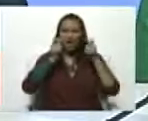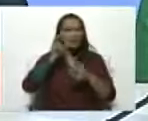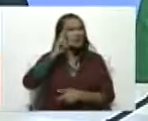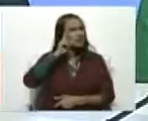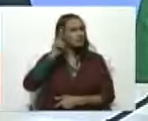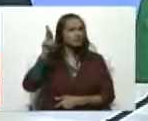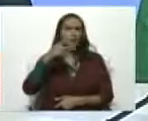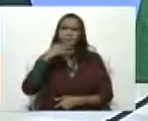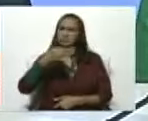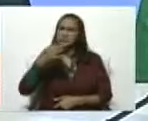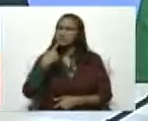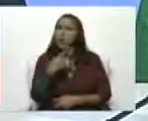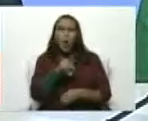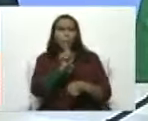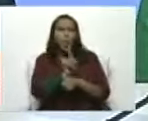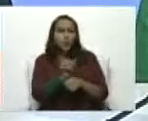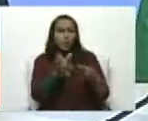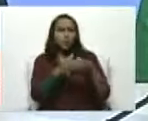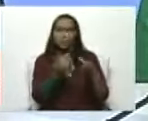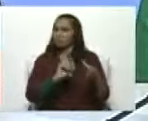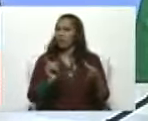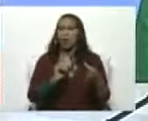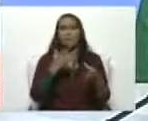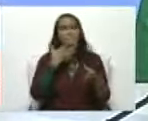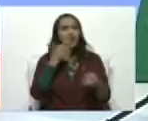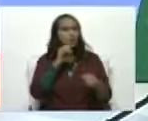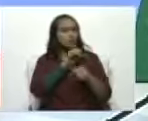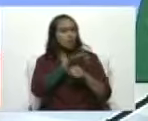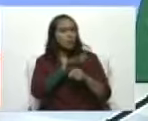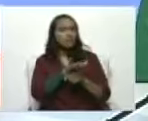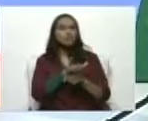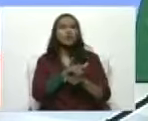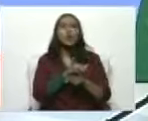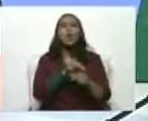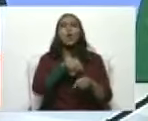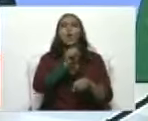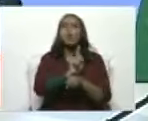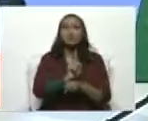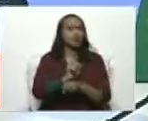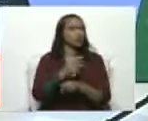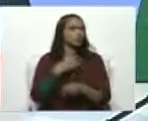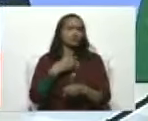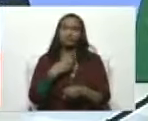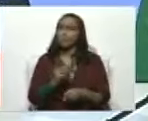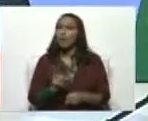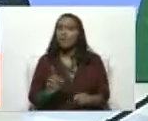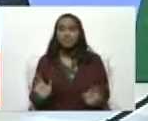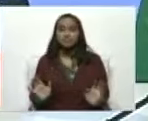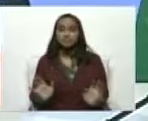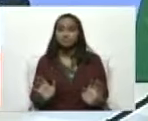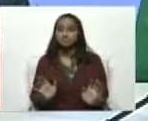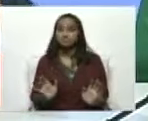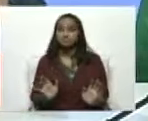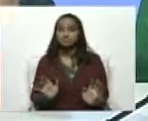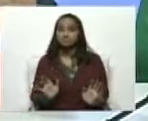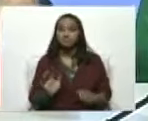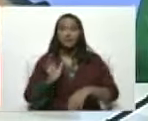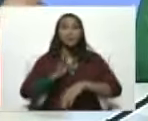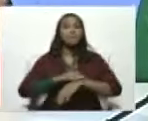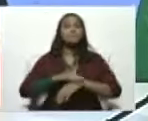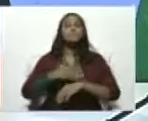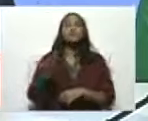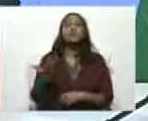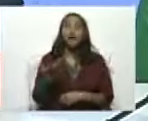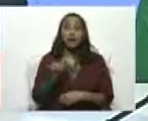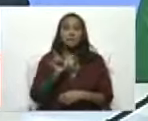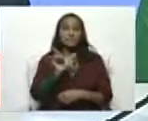único. La recomendación es que fuera único de algunos sectores. Y él dijo, no puede ser único. Porque el que no quiera estar en el